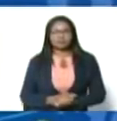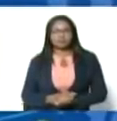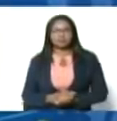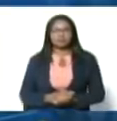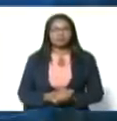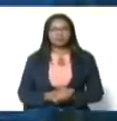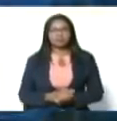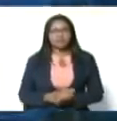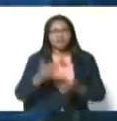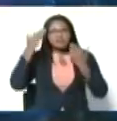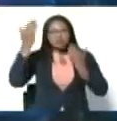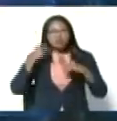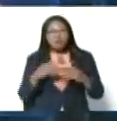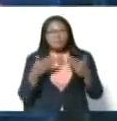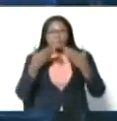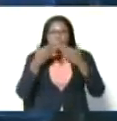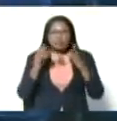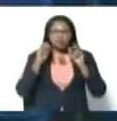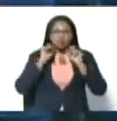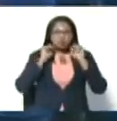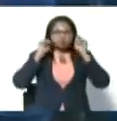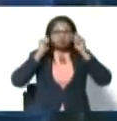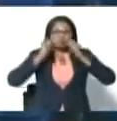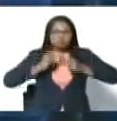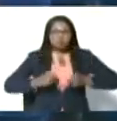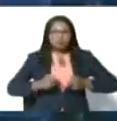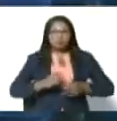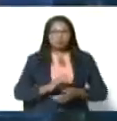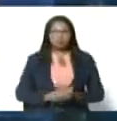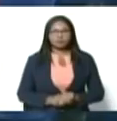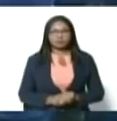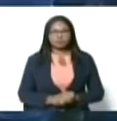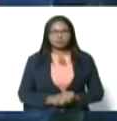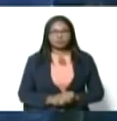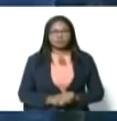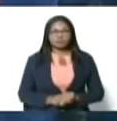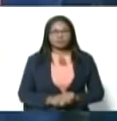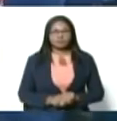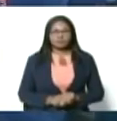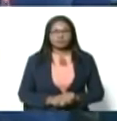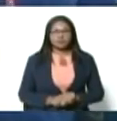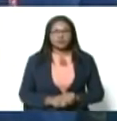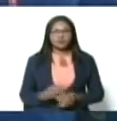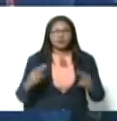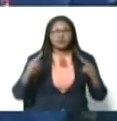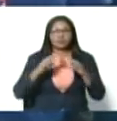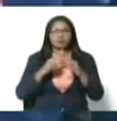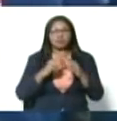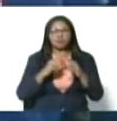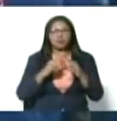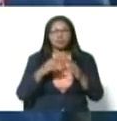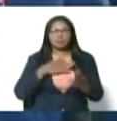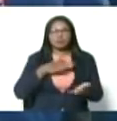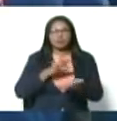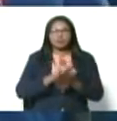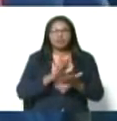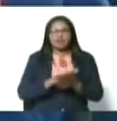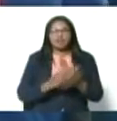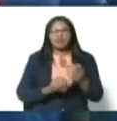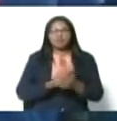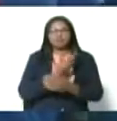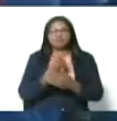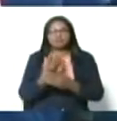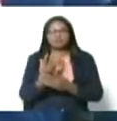camarada presidente. Con su permiso me voy a quitar el tapaboca. Nos encontramos acá en la estación Bellomonte, camarada presidente.